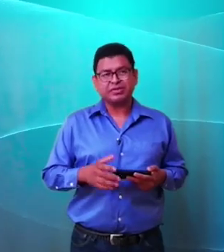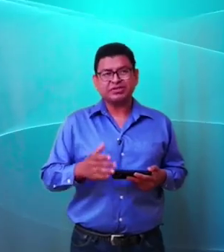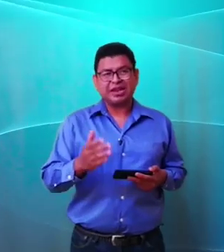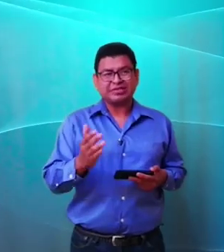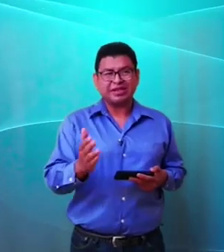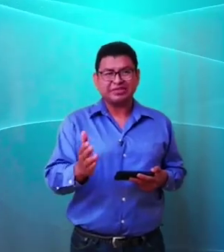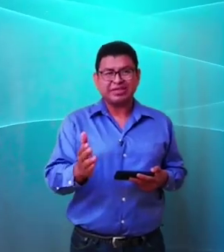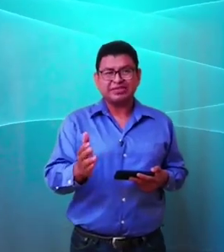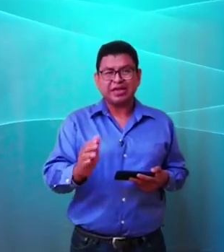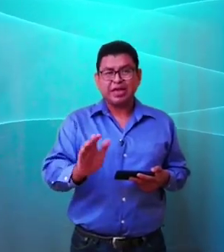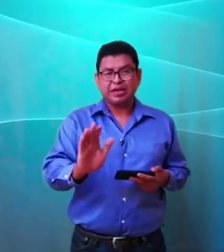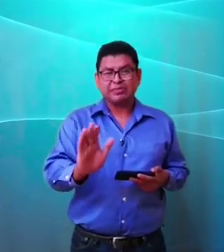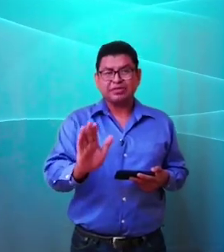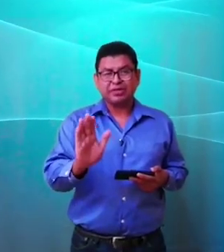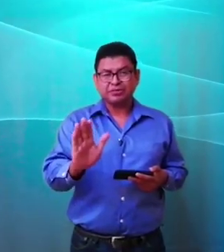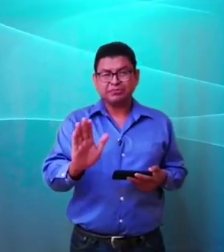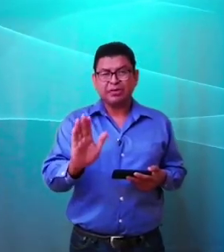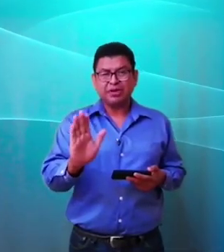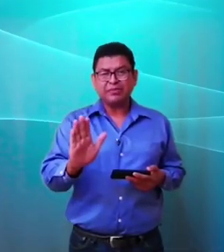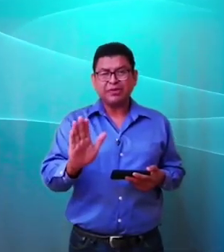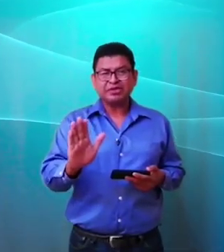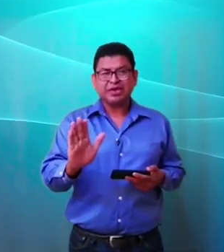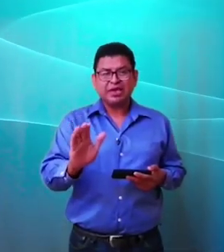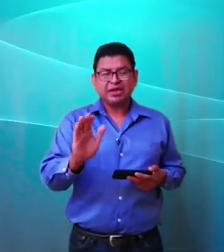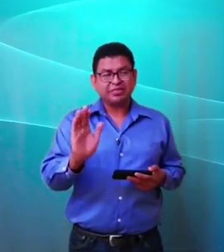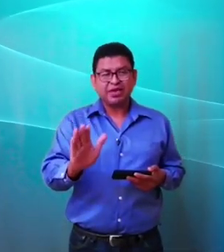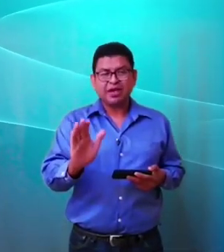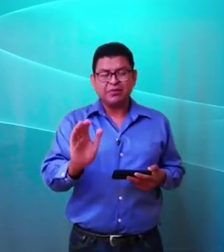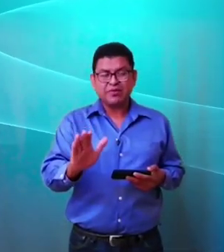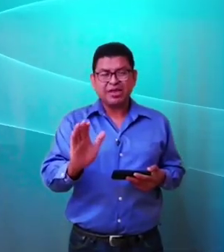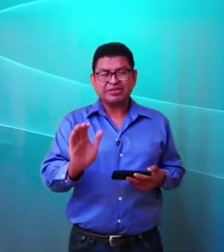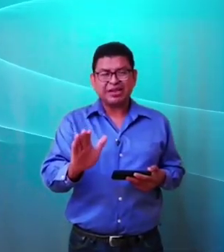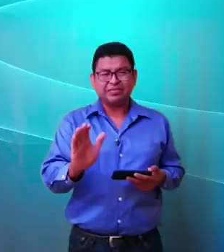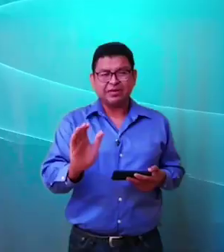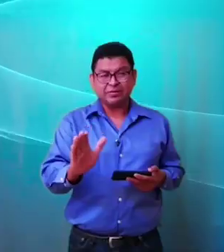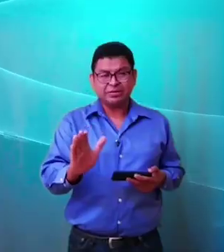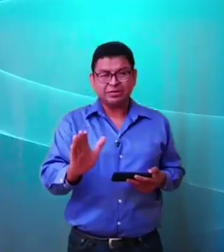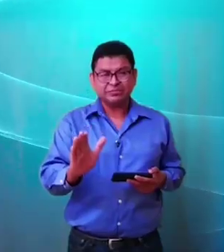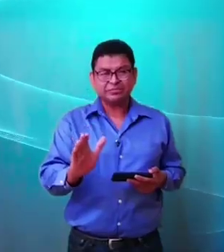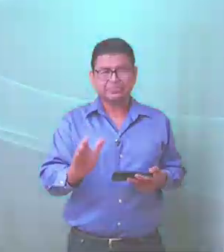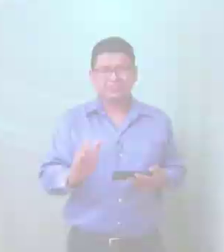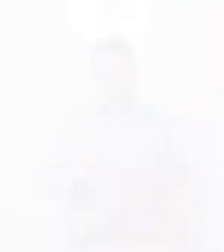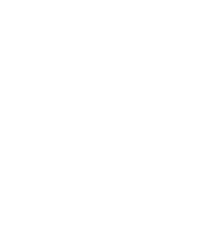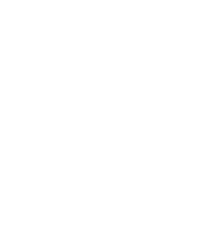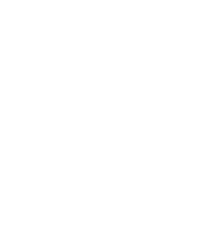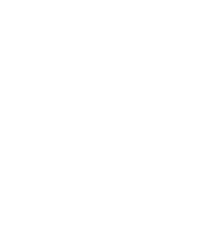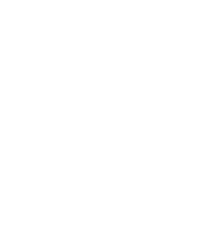indicaciones de la sana distancia y mantener sus manos limpias. Que tengan una excelente noche.